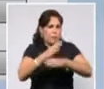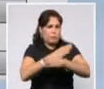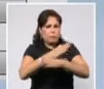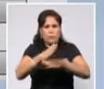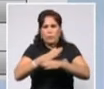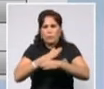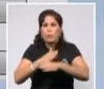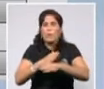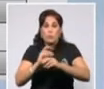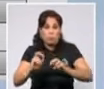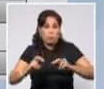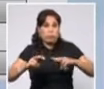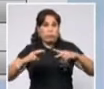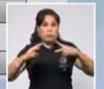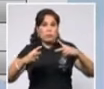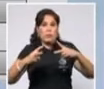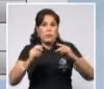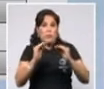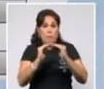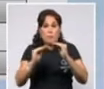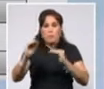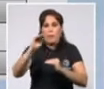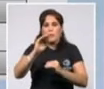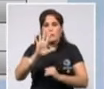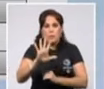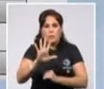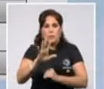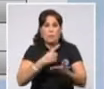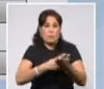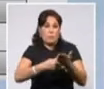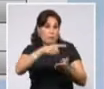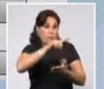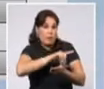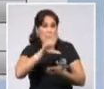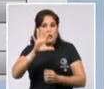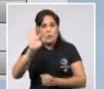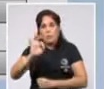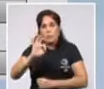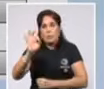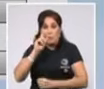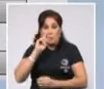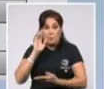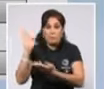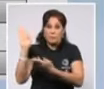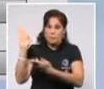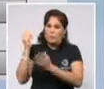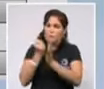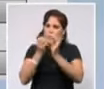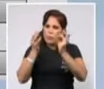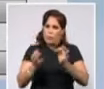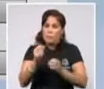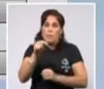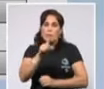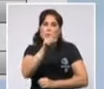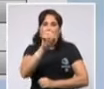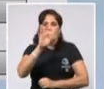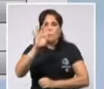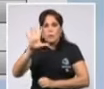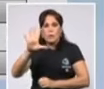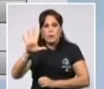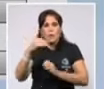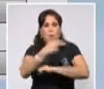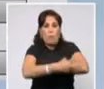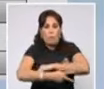de 5 respecto a la semana precedente, del 5%. Y ven ustedes, se confirman hasta ahora 185